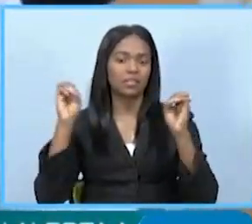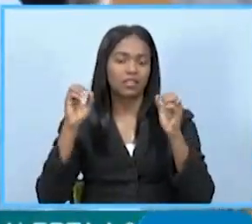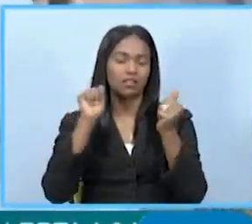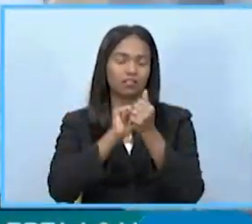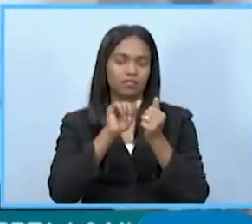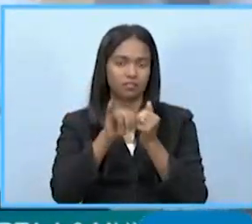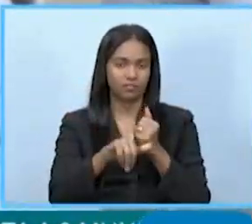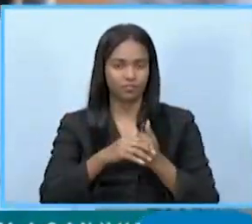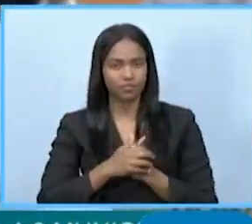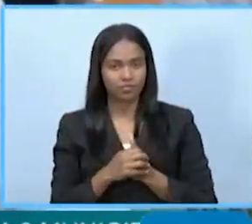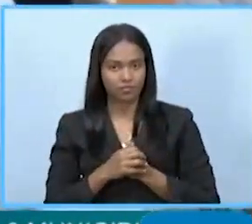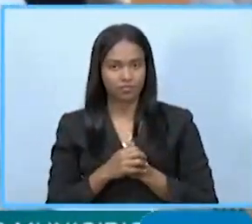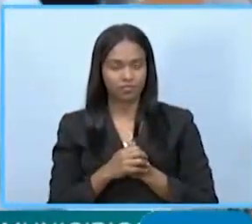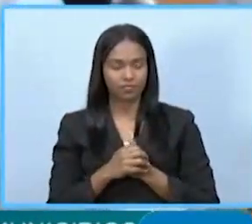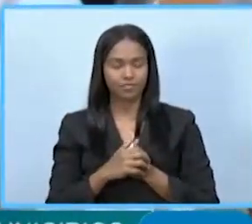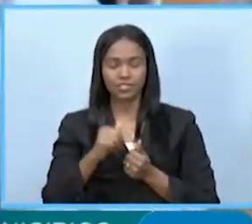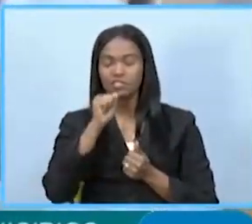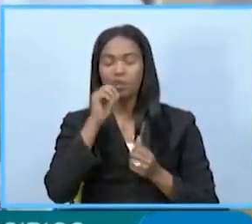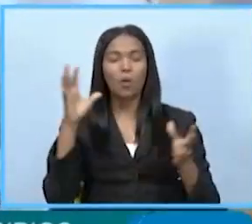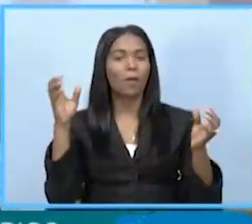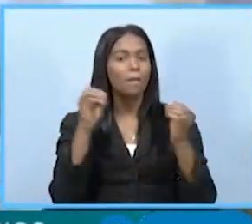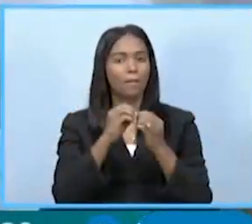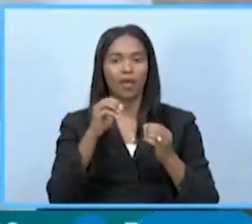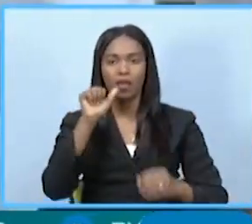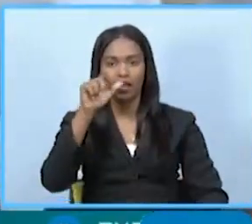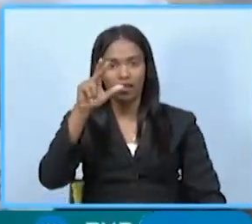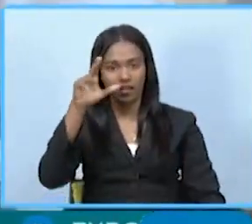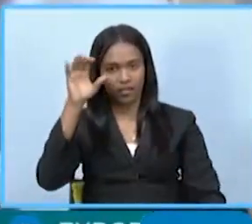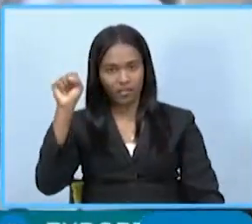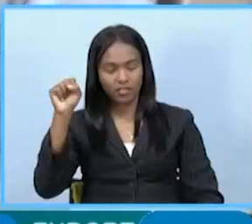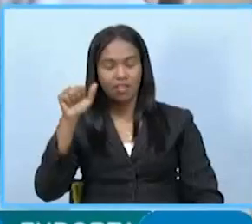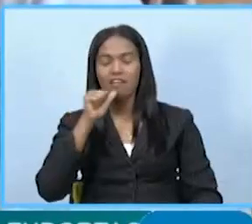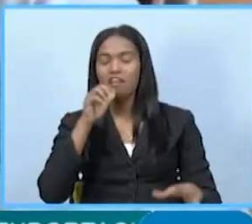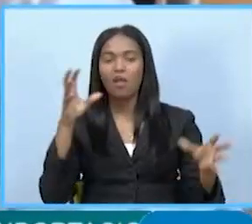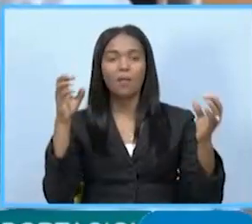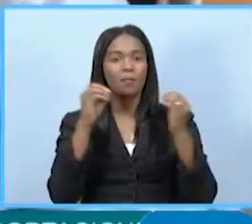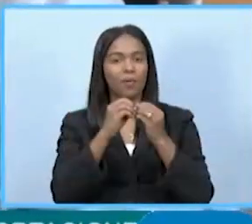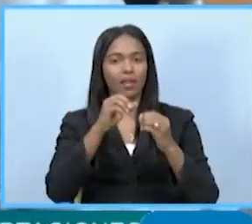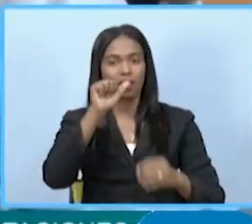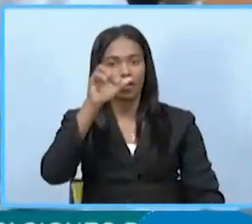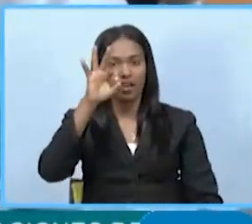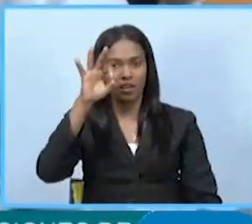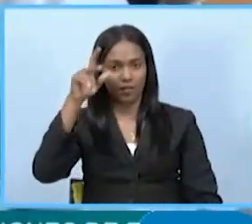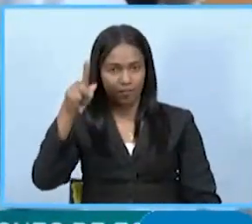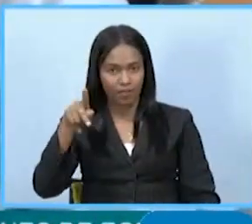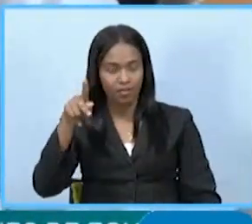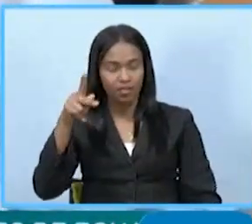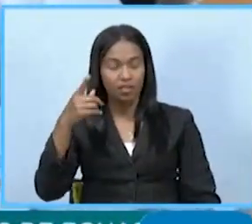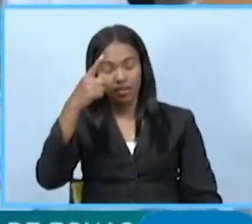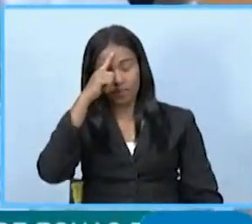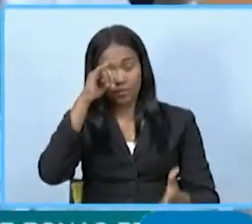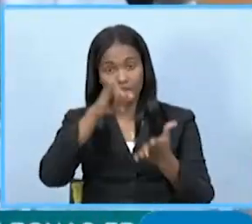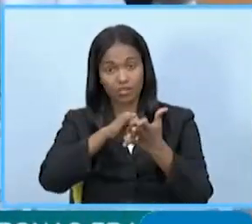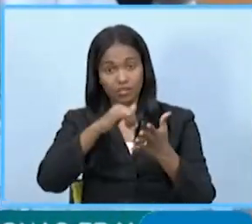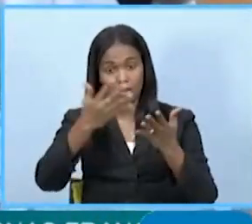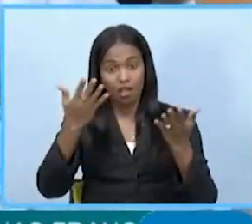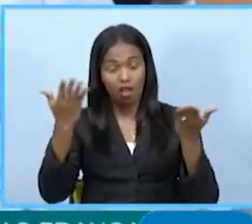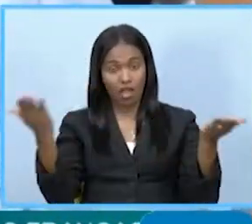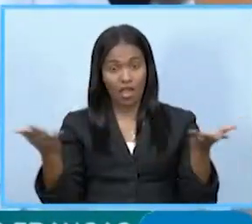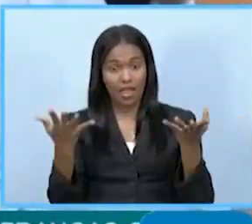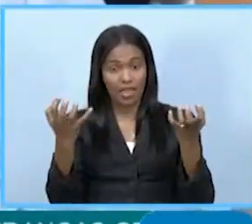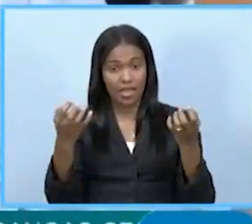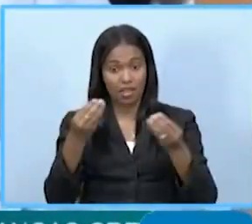espacio. No más ARS, no más AFP y por la promulgación